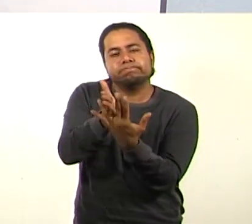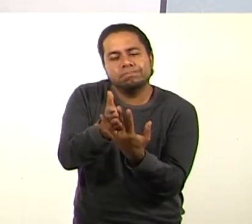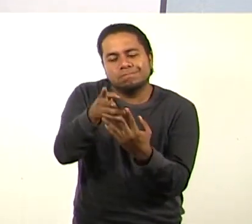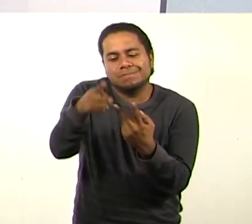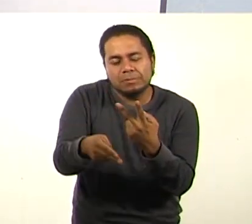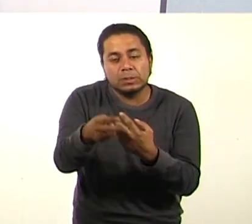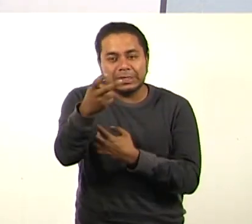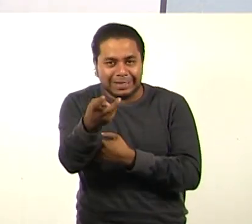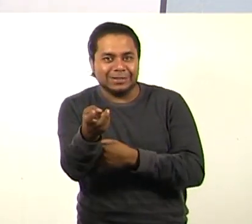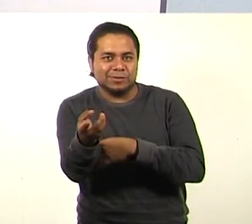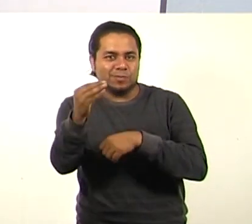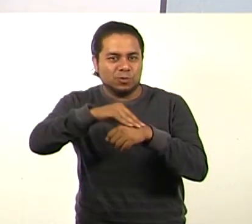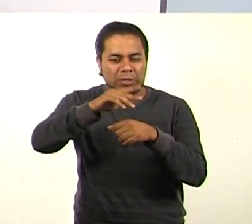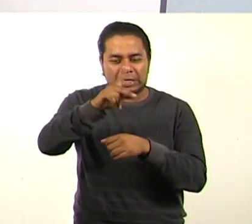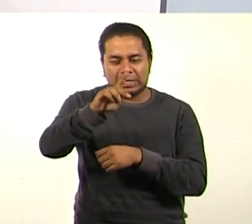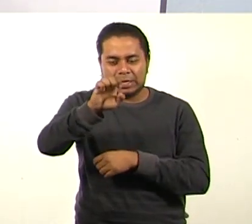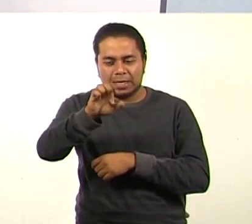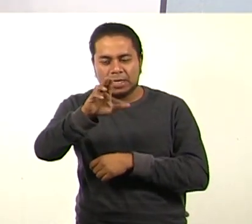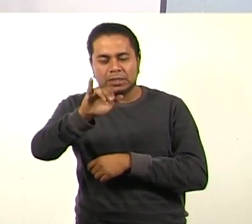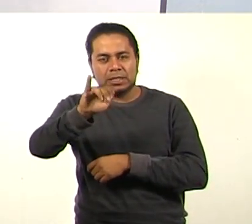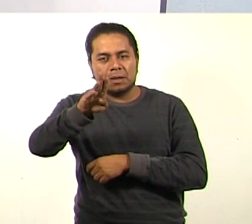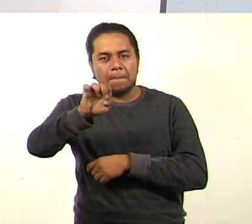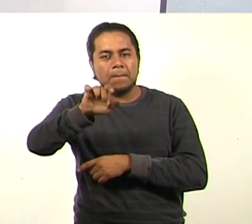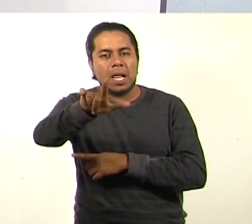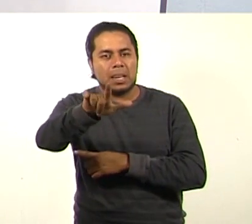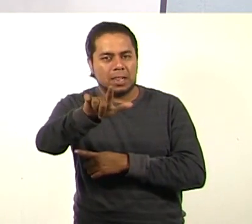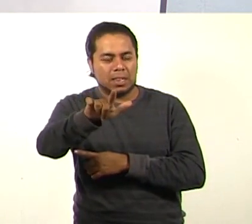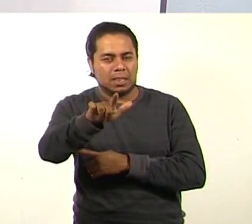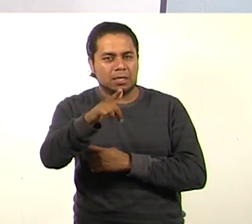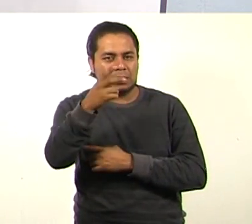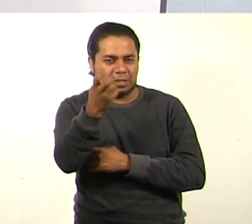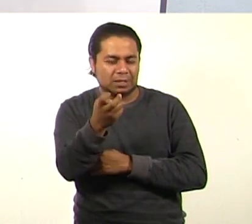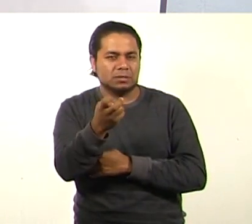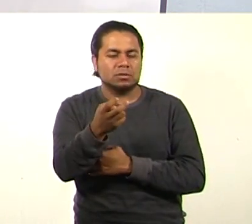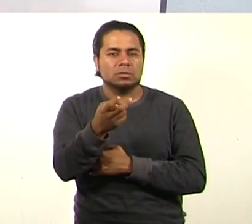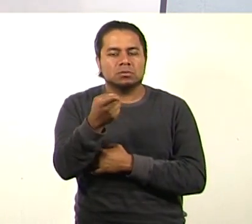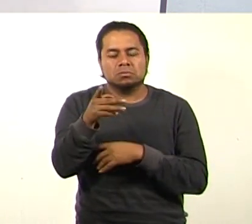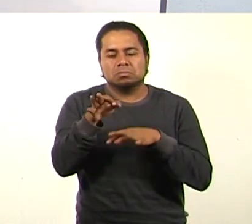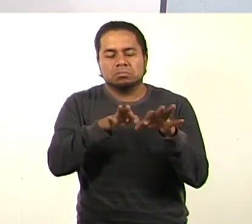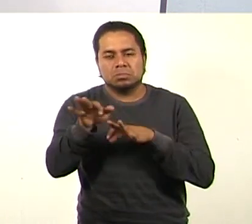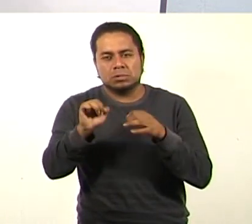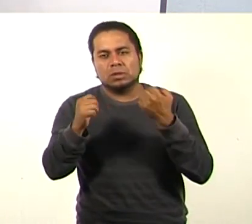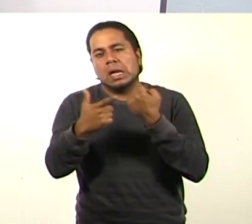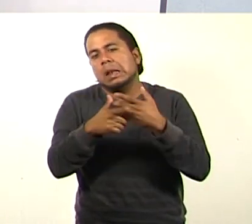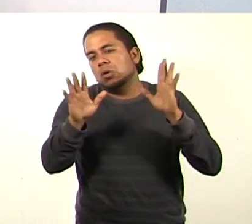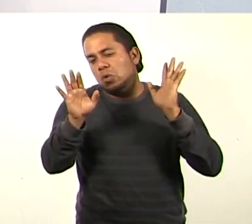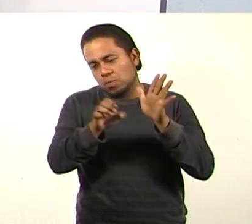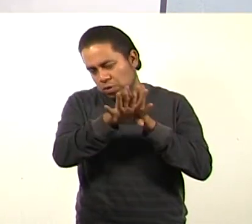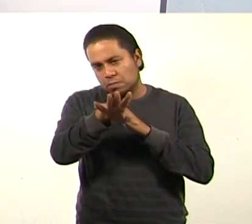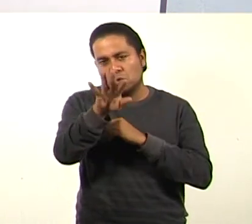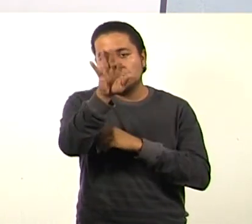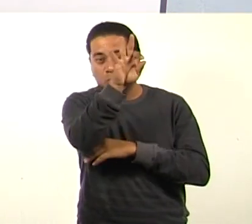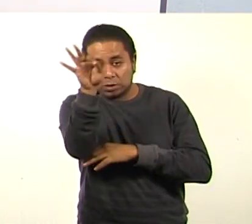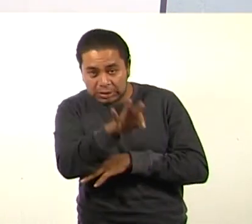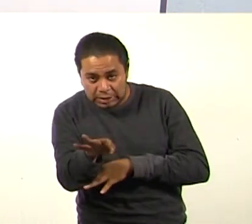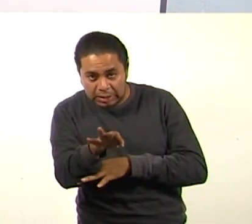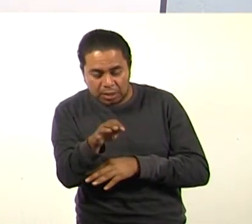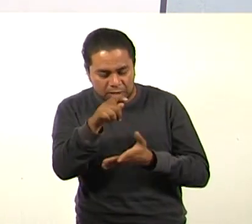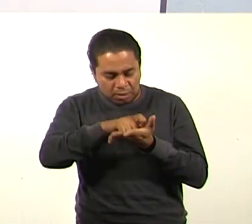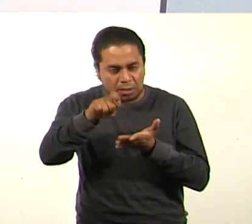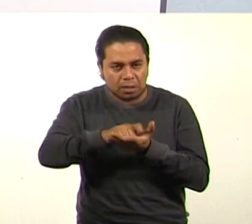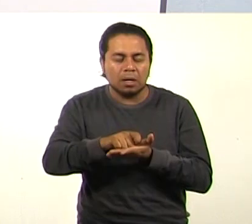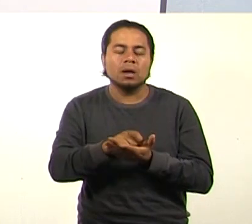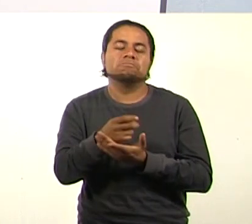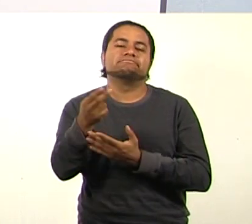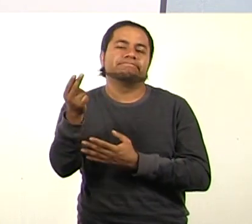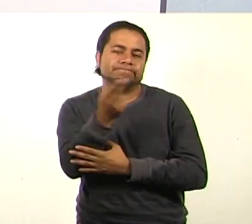los decimales. Cuando ustedes necesiten trabajar porcentajes, por ejemplo, también van a necesitar hacer